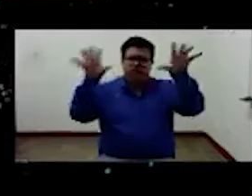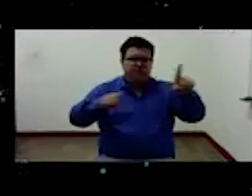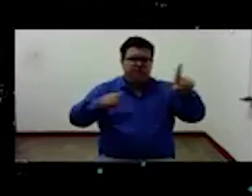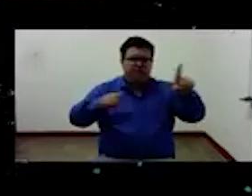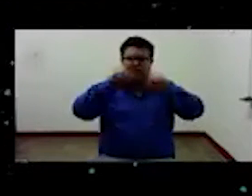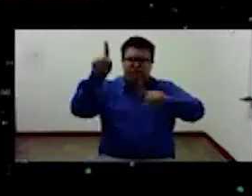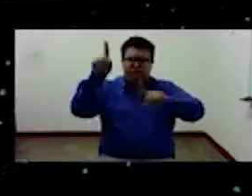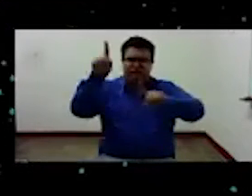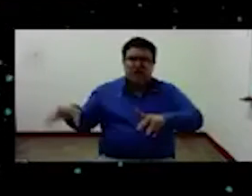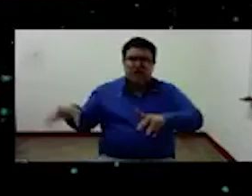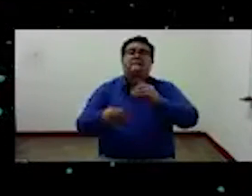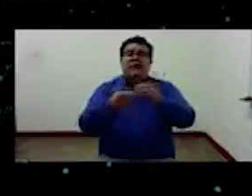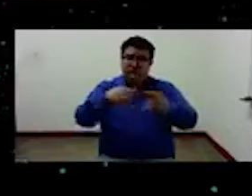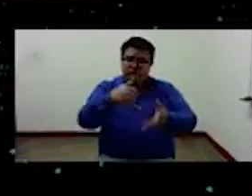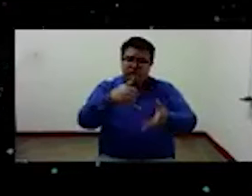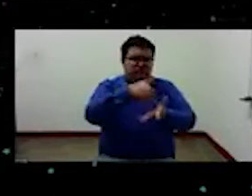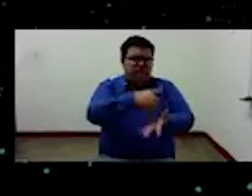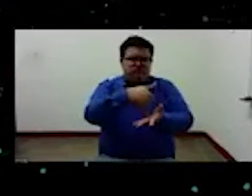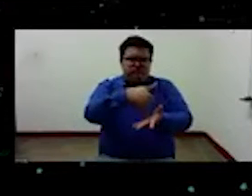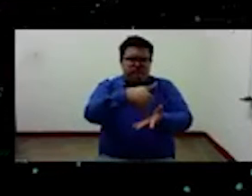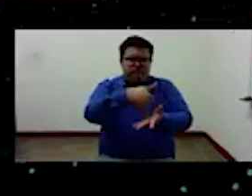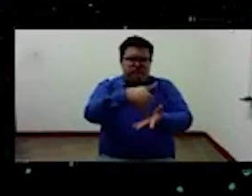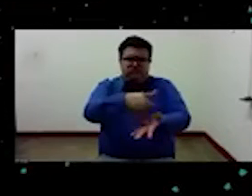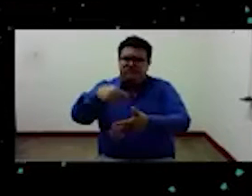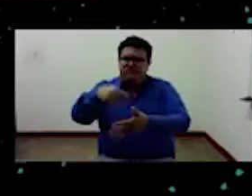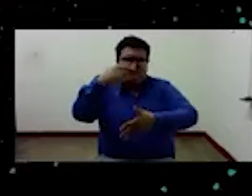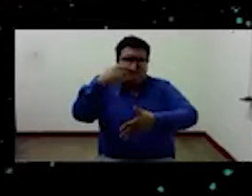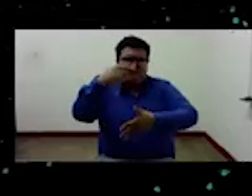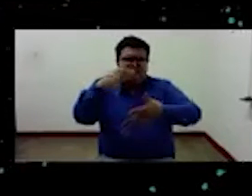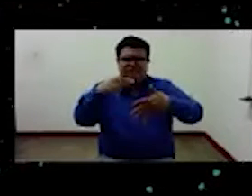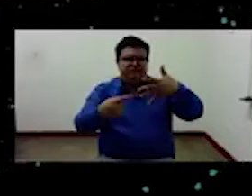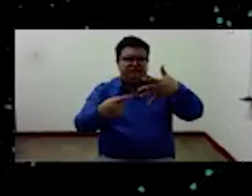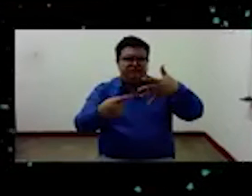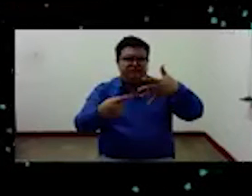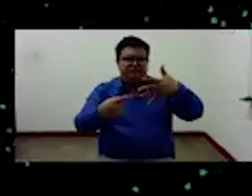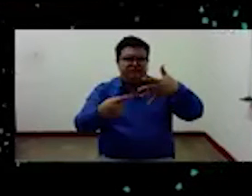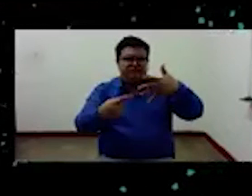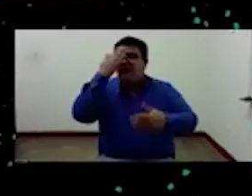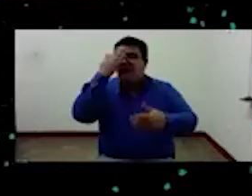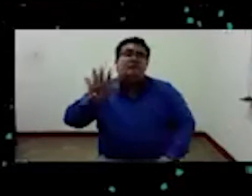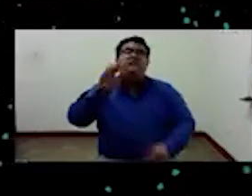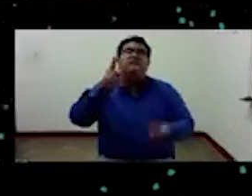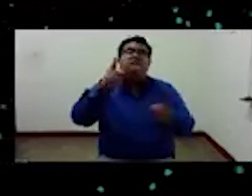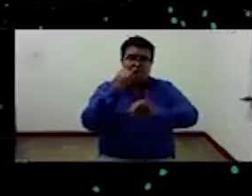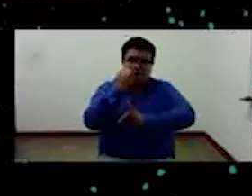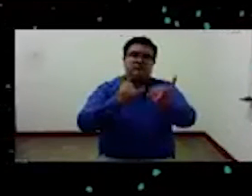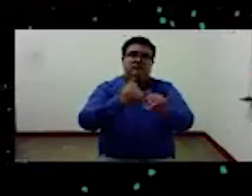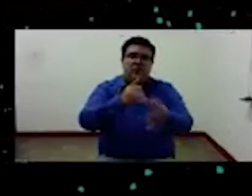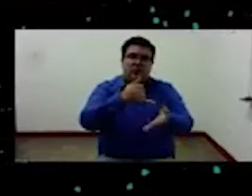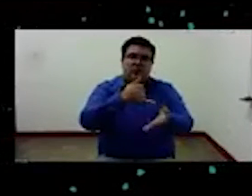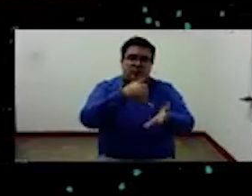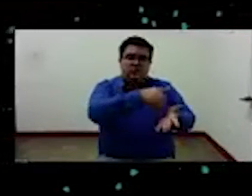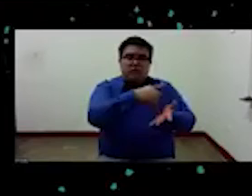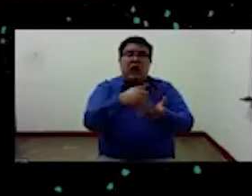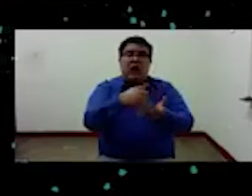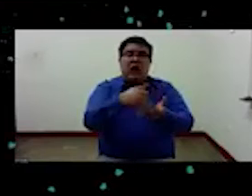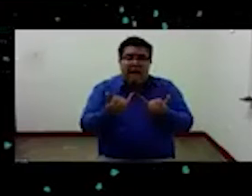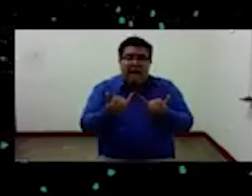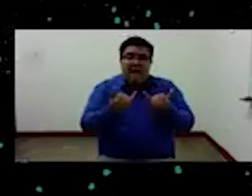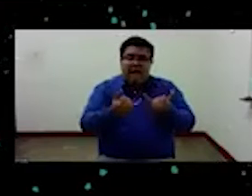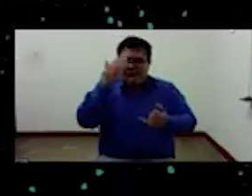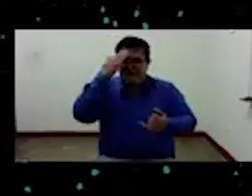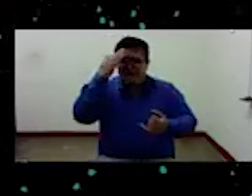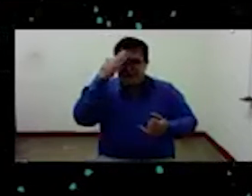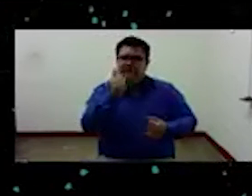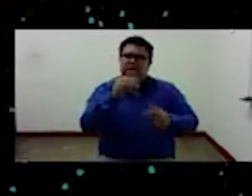con numerosos premios y reconocimientos nacionales e internacionales. Actualmente coordina la